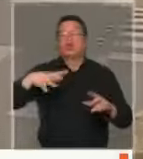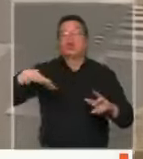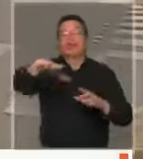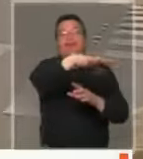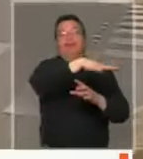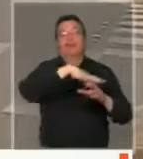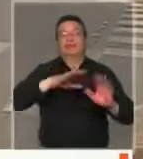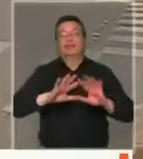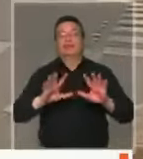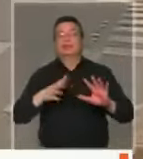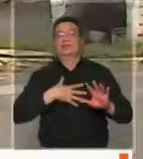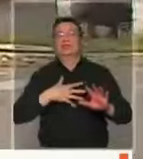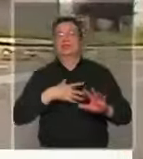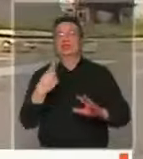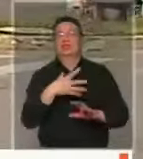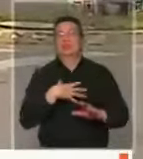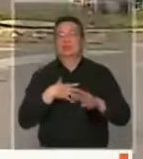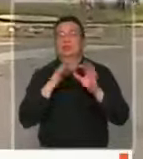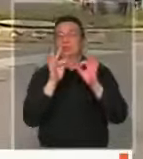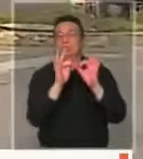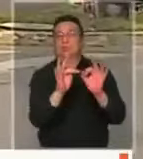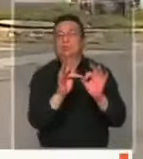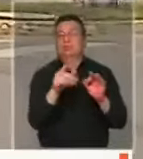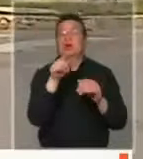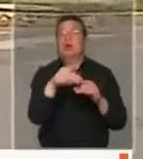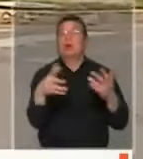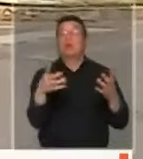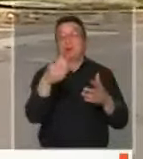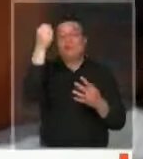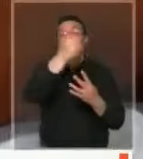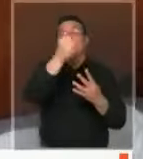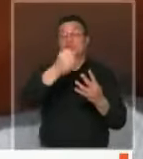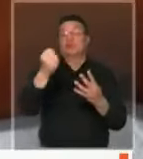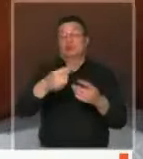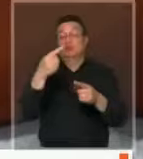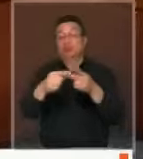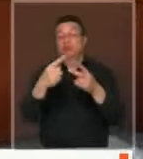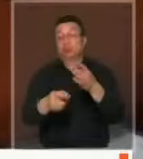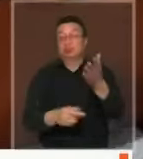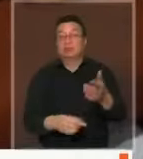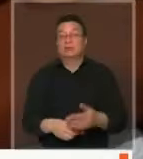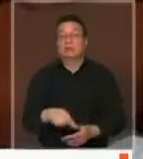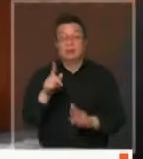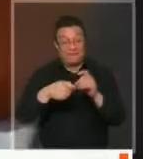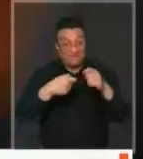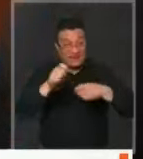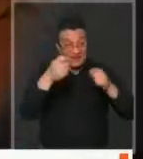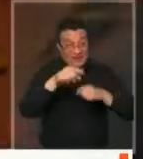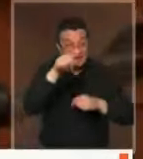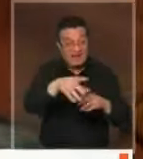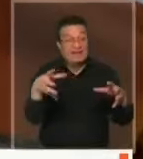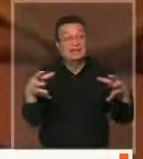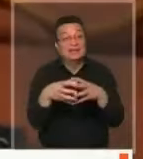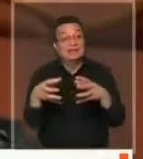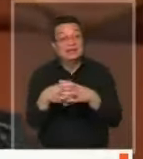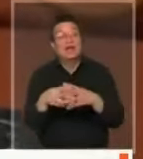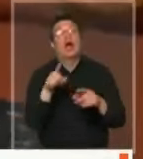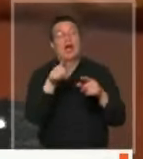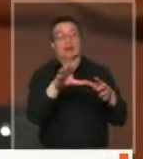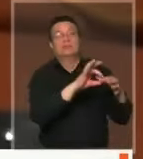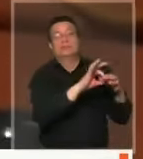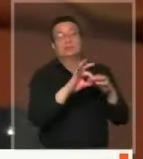barrio todos les temían porque incluso serían autores de homicidios en el principal lugar de venta de esta organización ocurrió